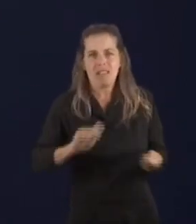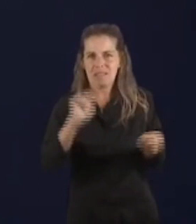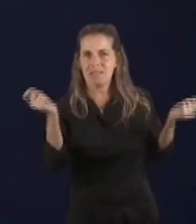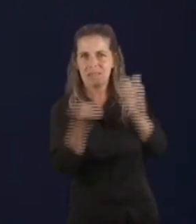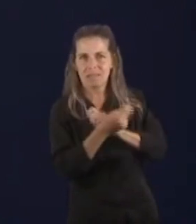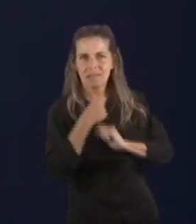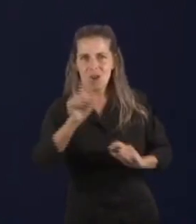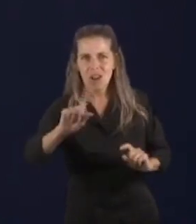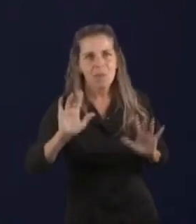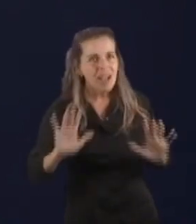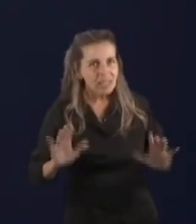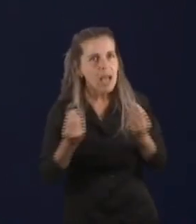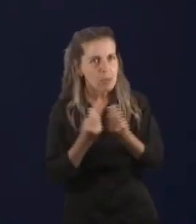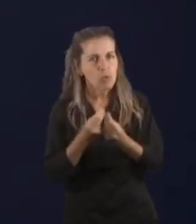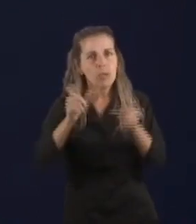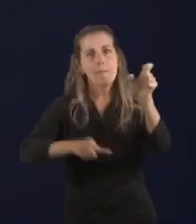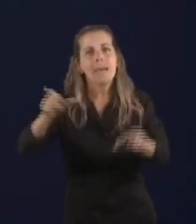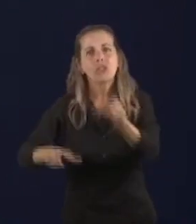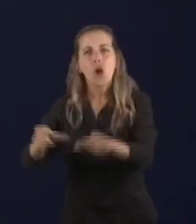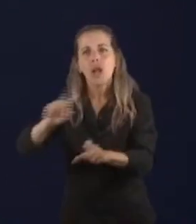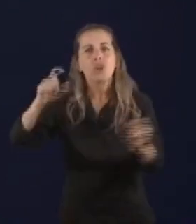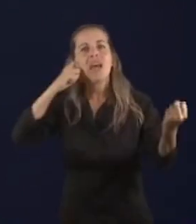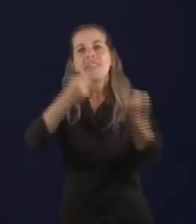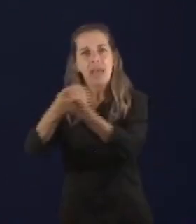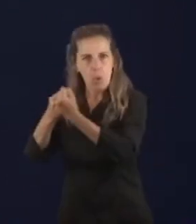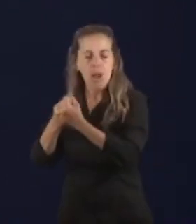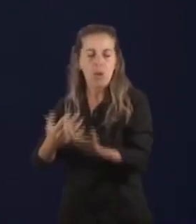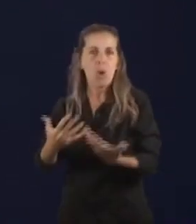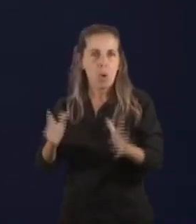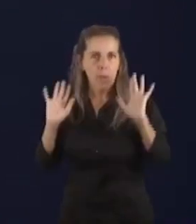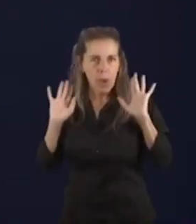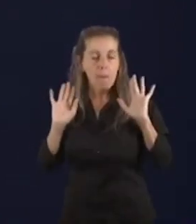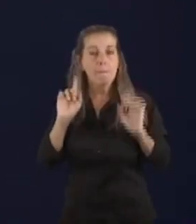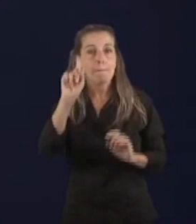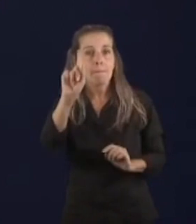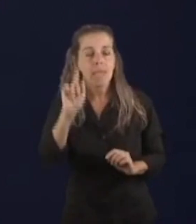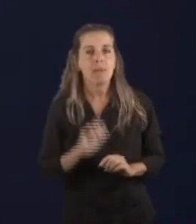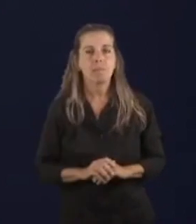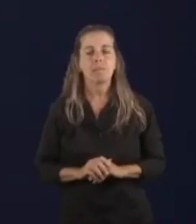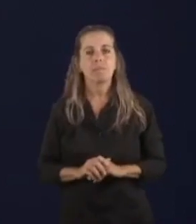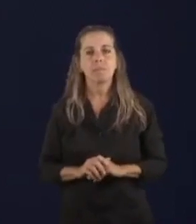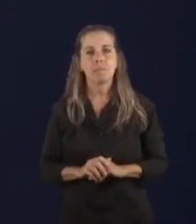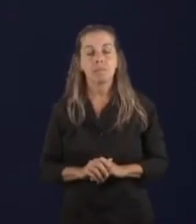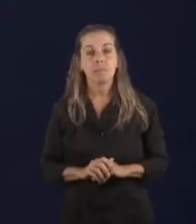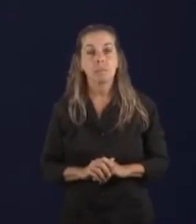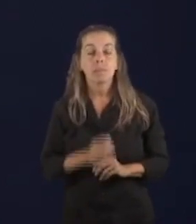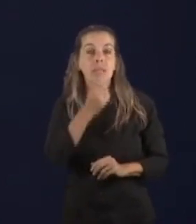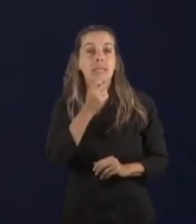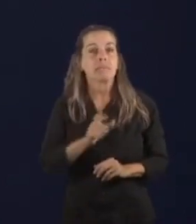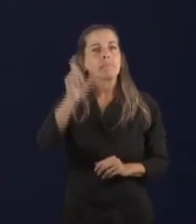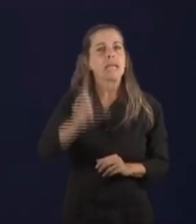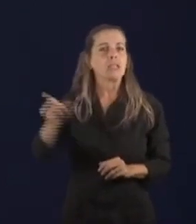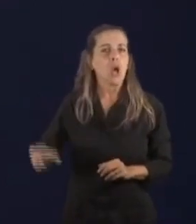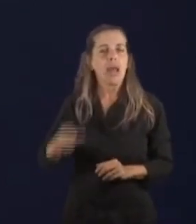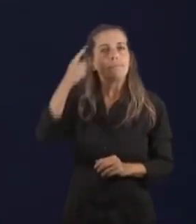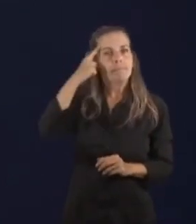disconformes pero ni hablar ahora quien pretendía quien pretendía que la pobreza